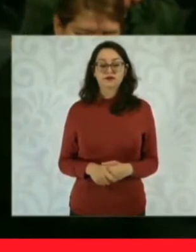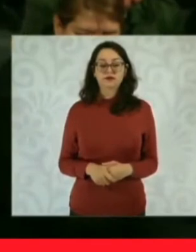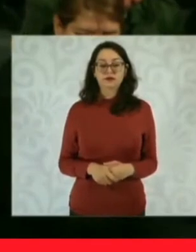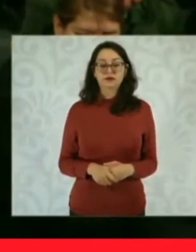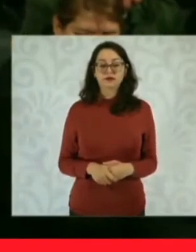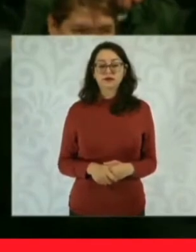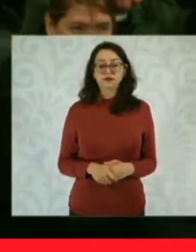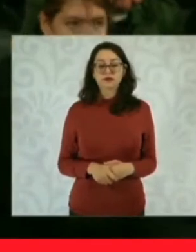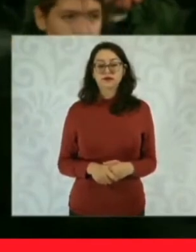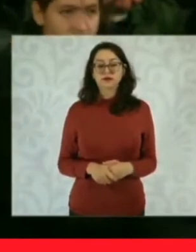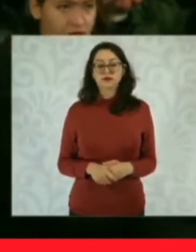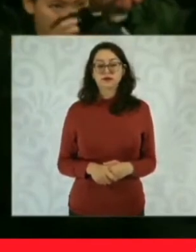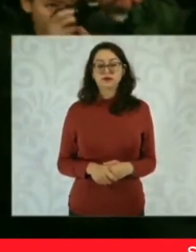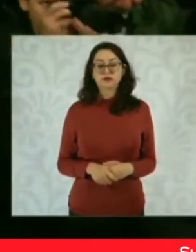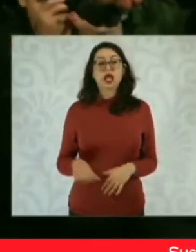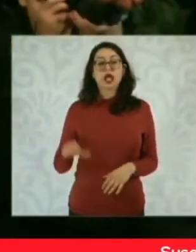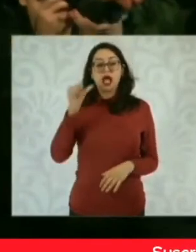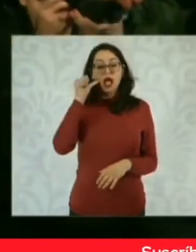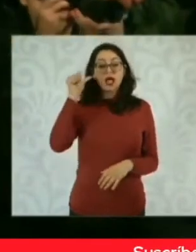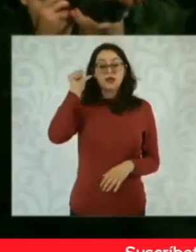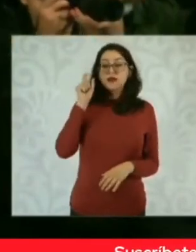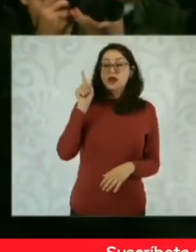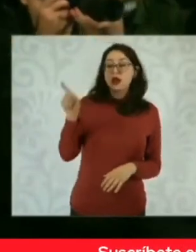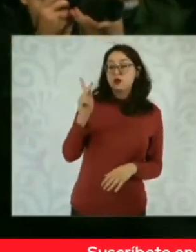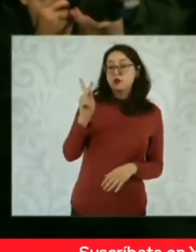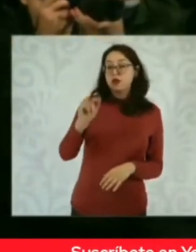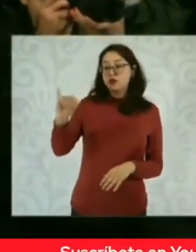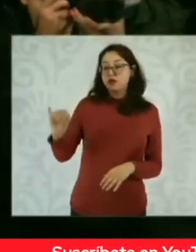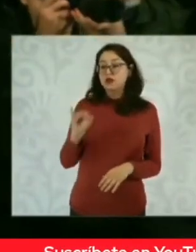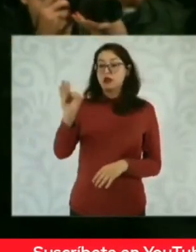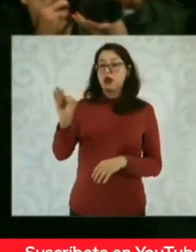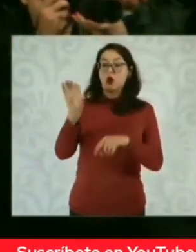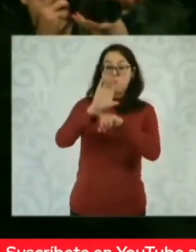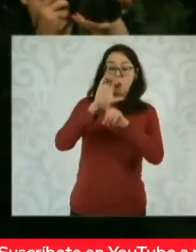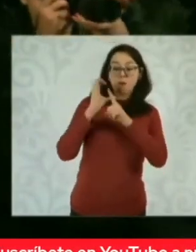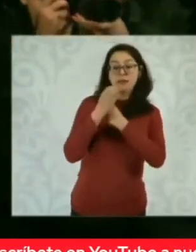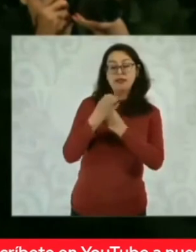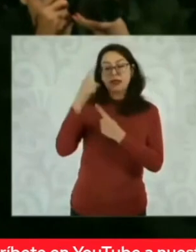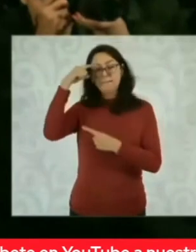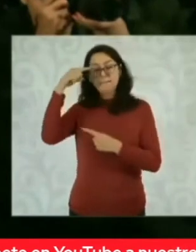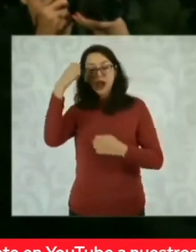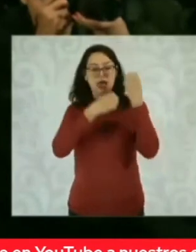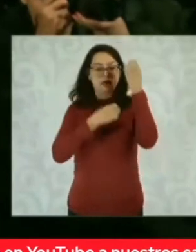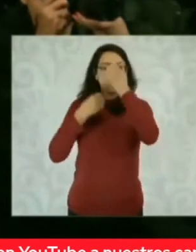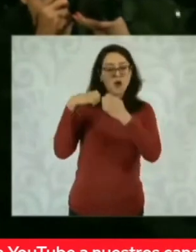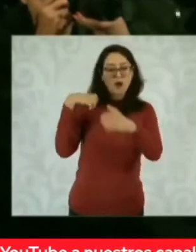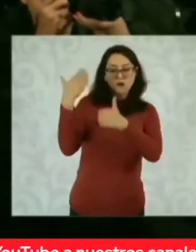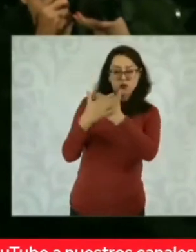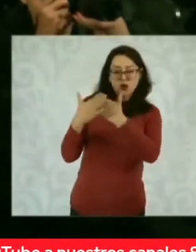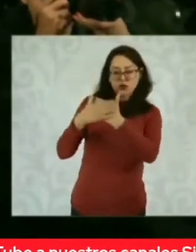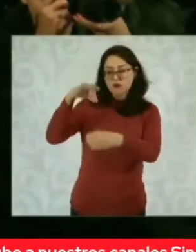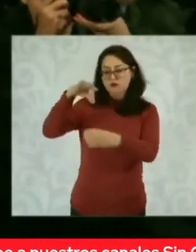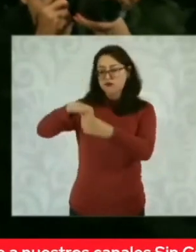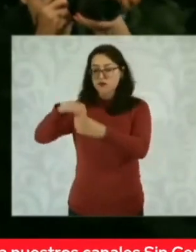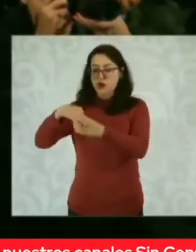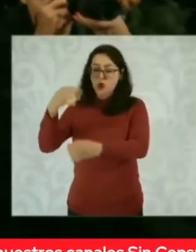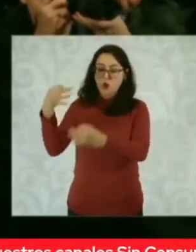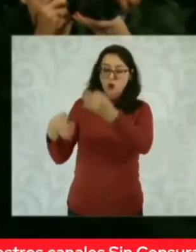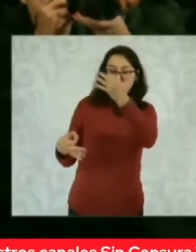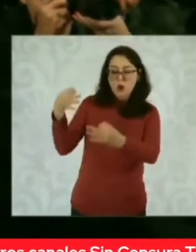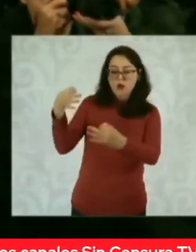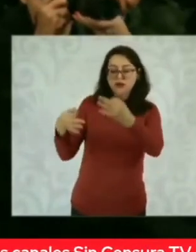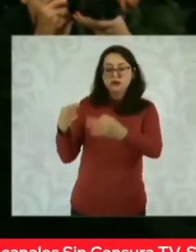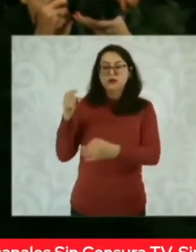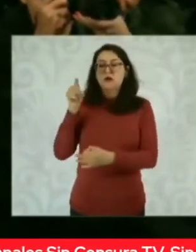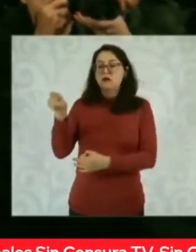los integrantes del Comité de Evaluación del Poder Judicial. Conocer su opinión al respecto luego de que el Tribunal Electoral pues anunció que el